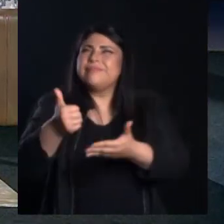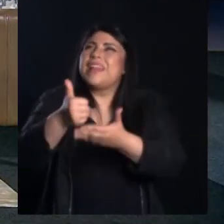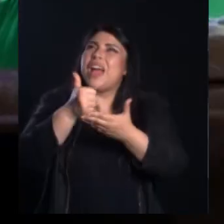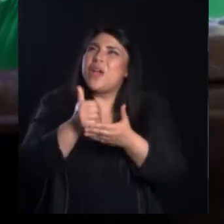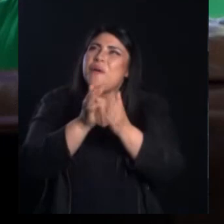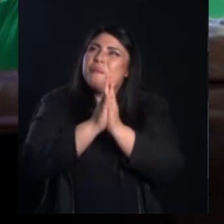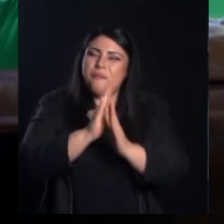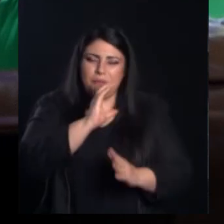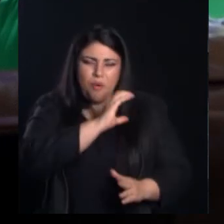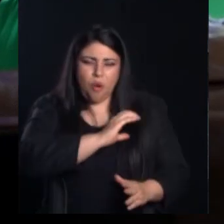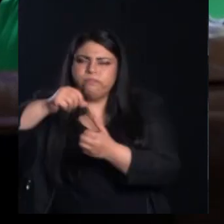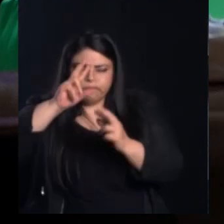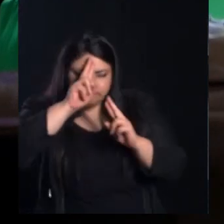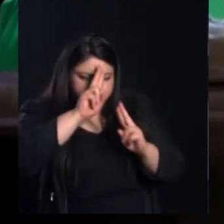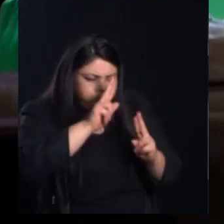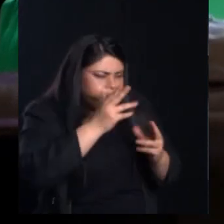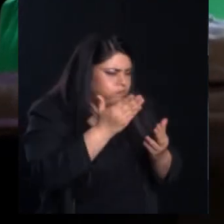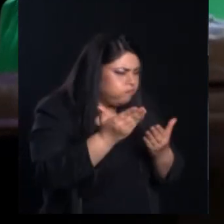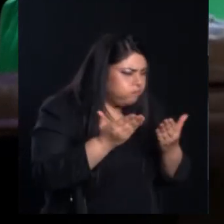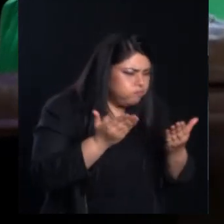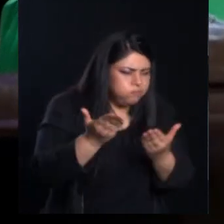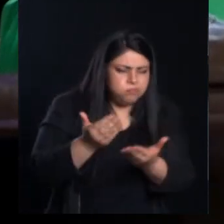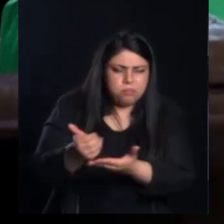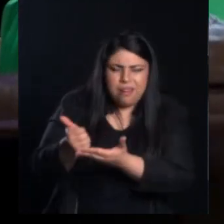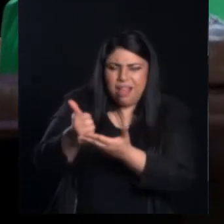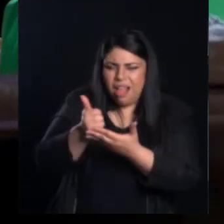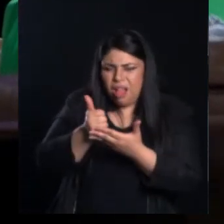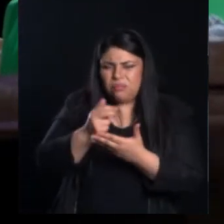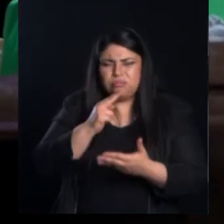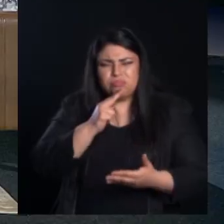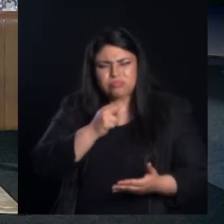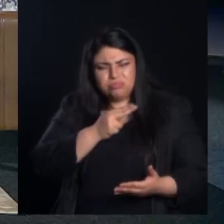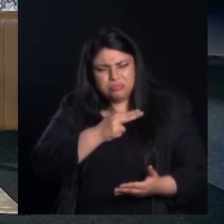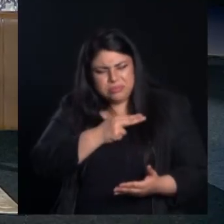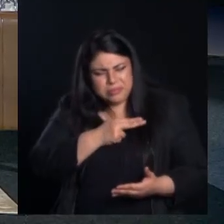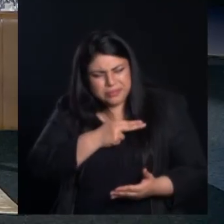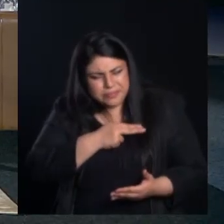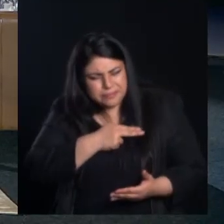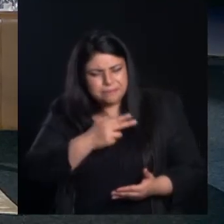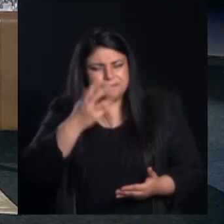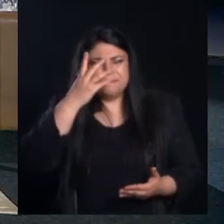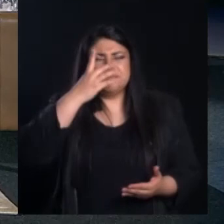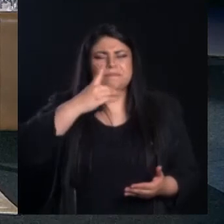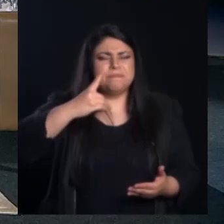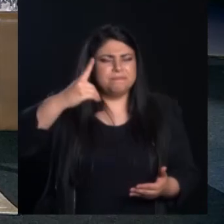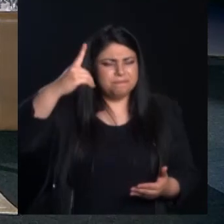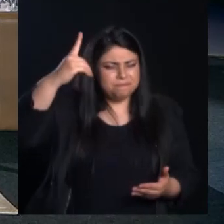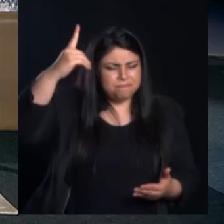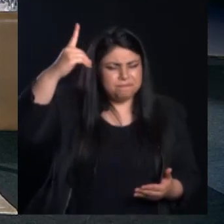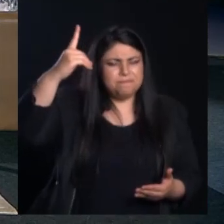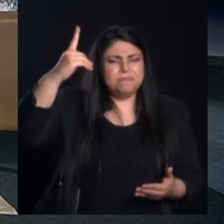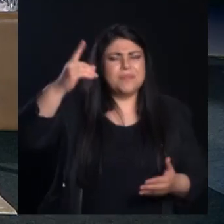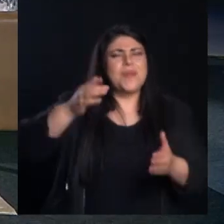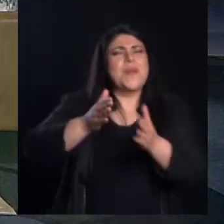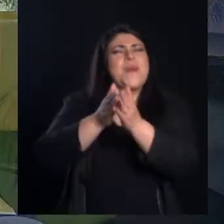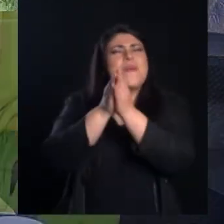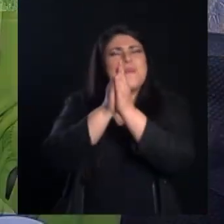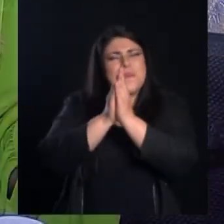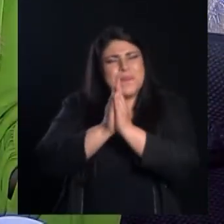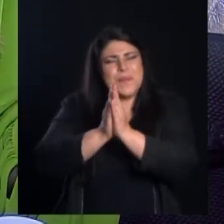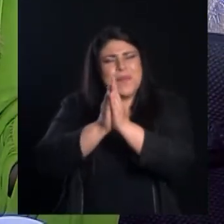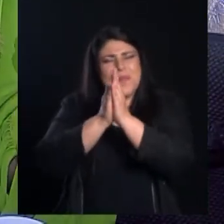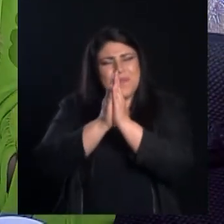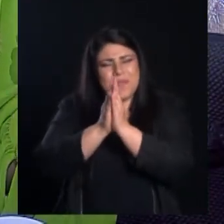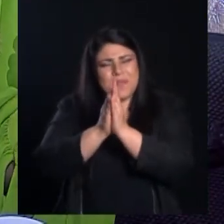tener un carácter moldeables ayúdanos siempre a ser humilde señor a ser quebrantados y ayúdanos a tener